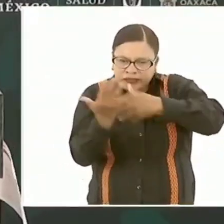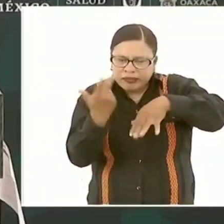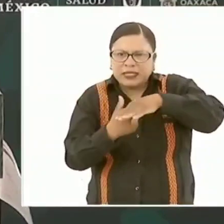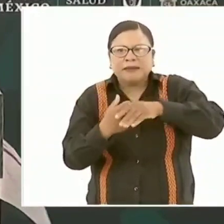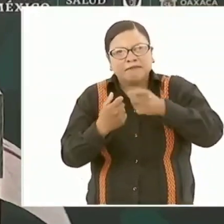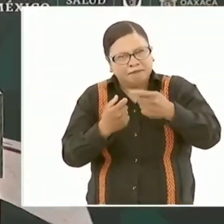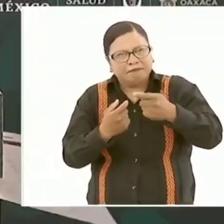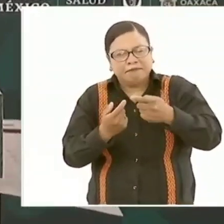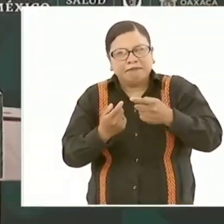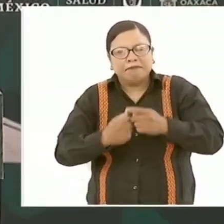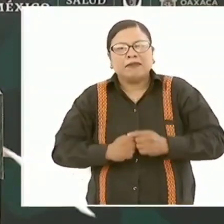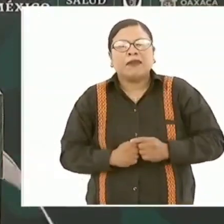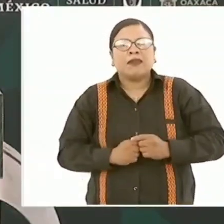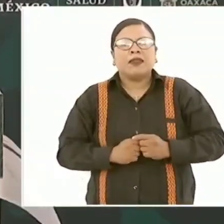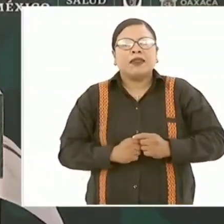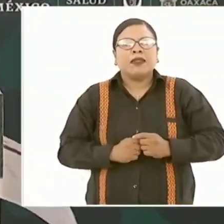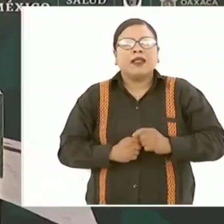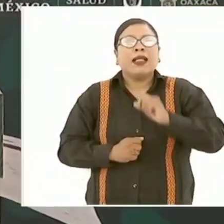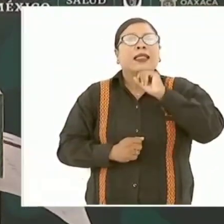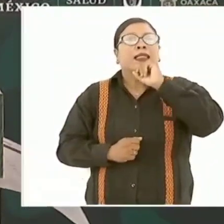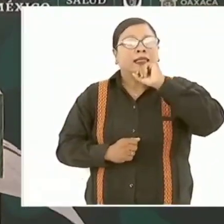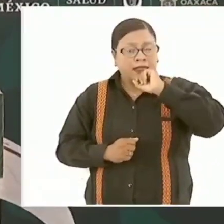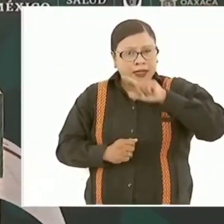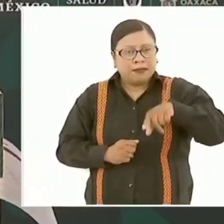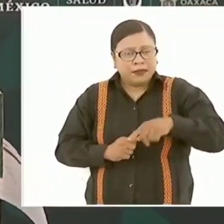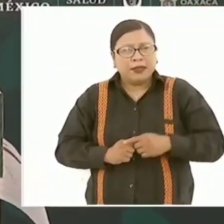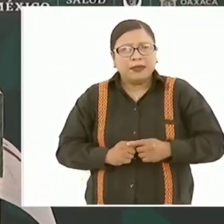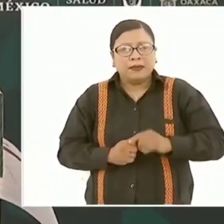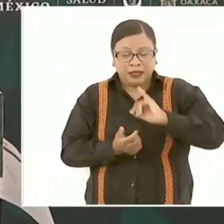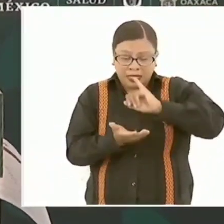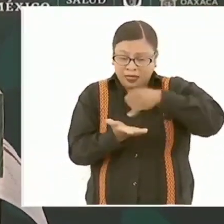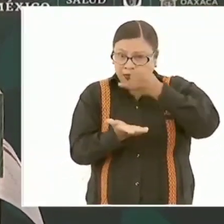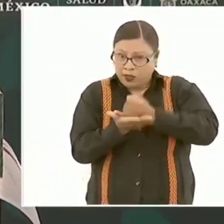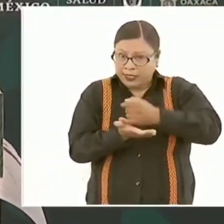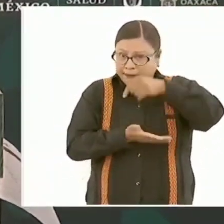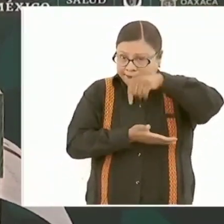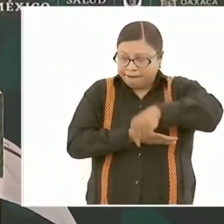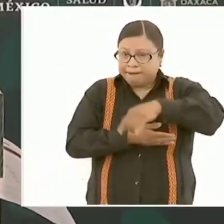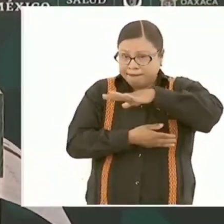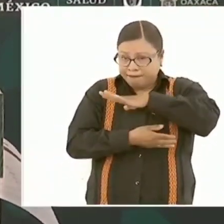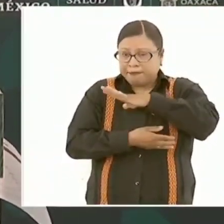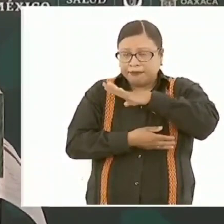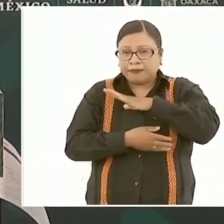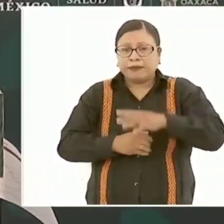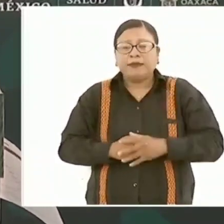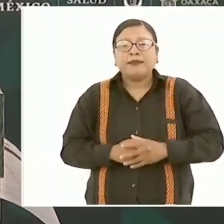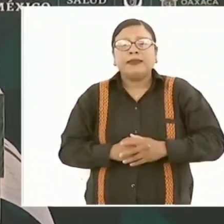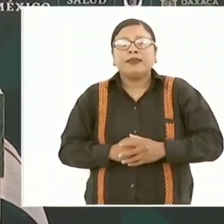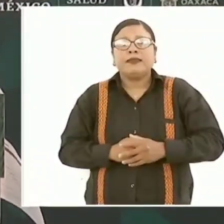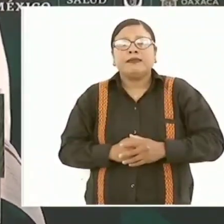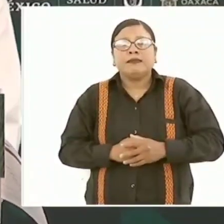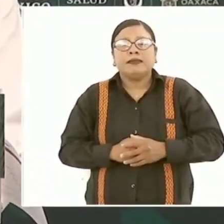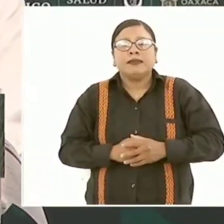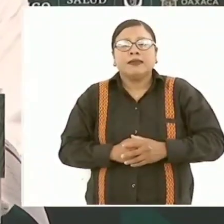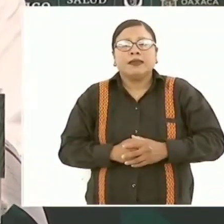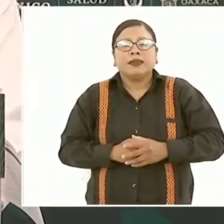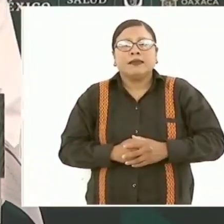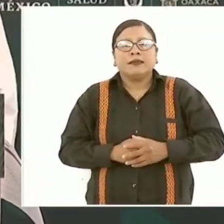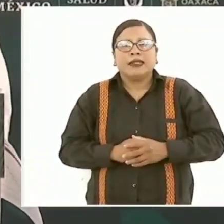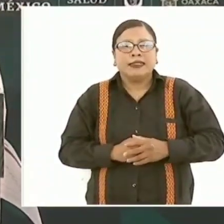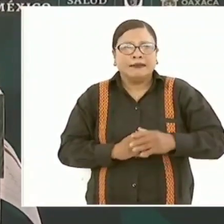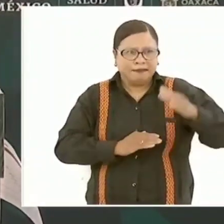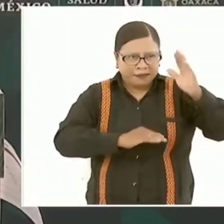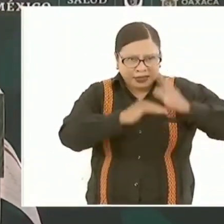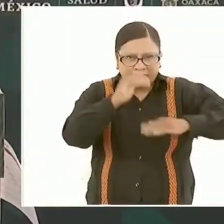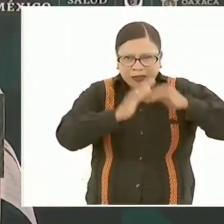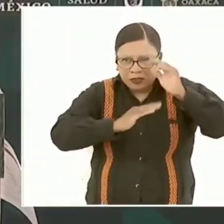bienestar. Aquí también en Juchitán se están construyendo y ya